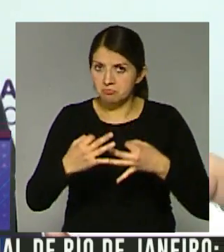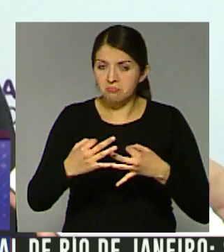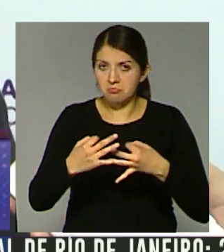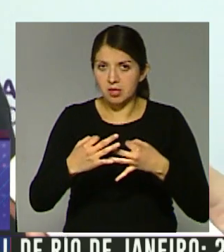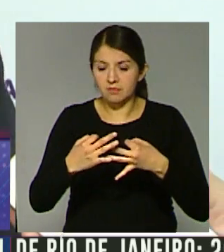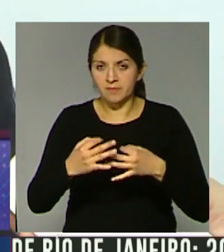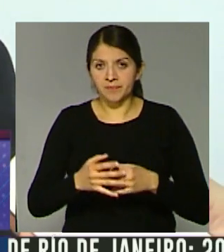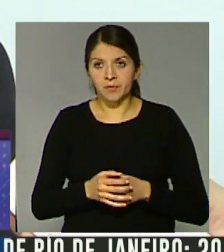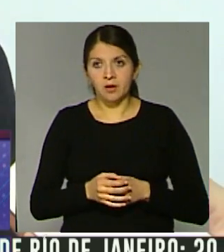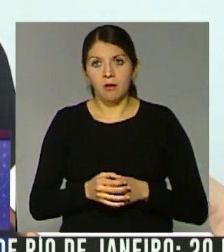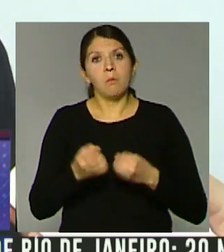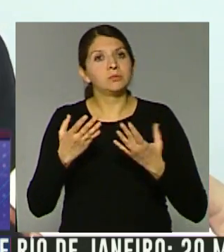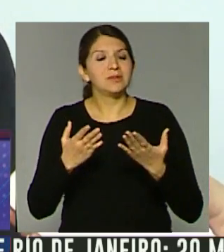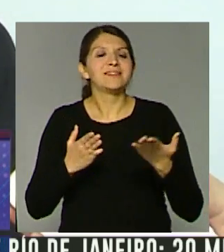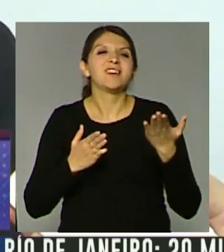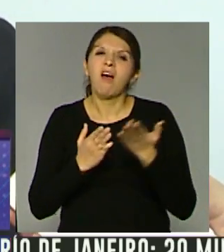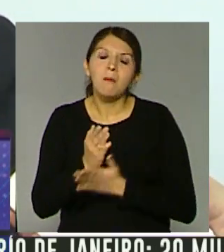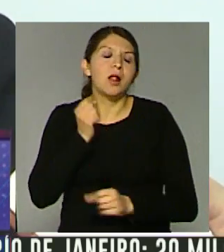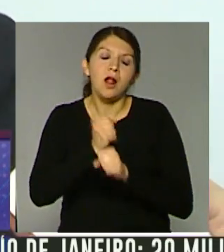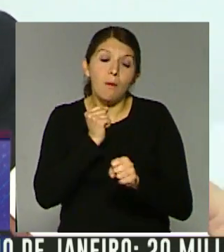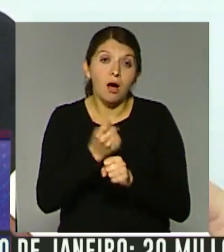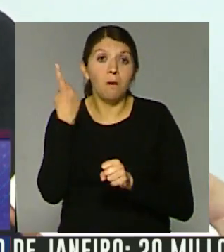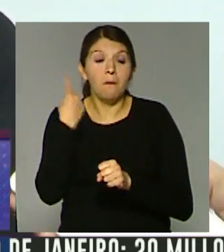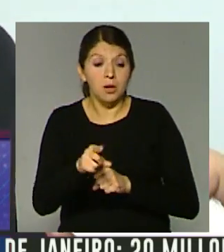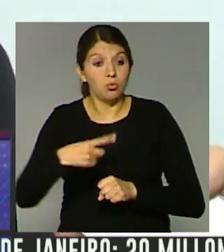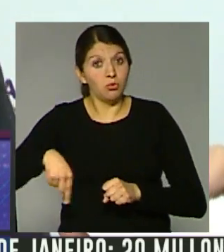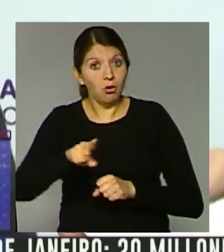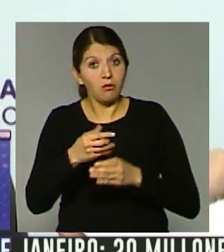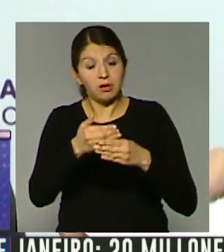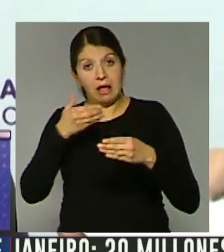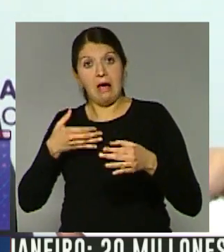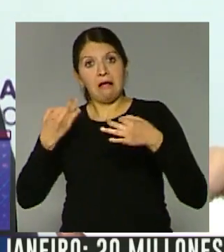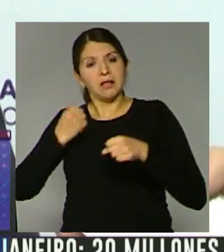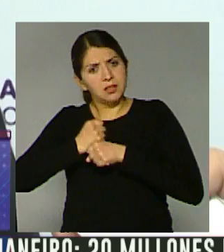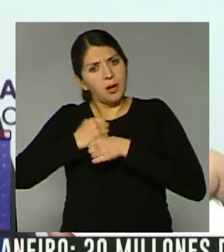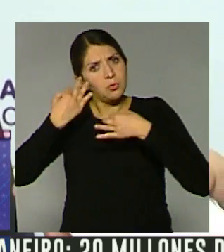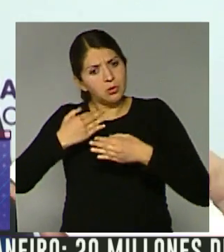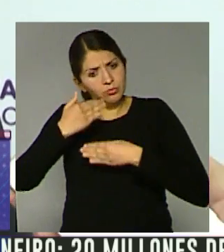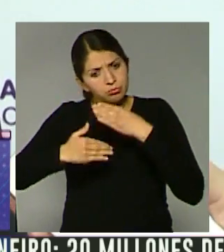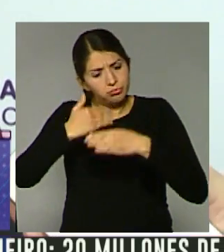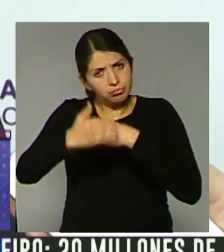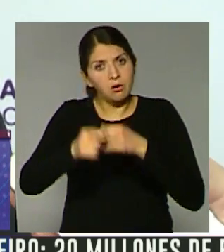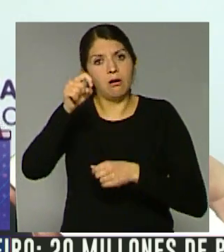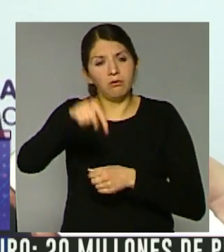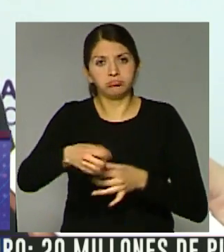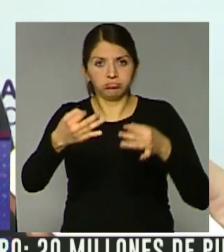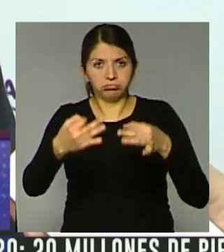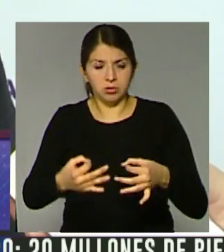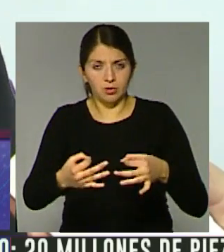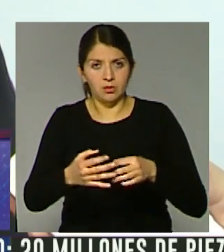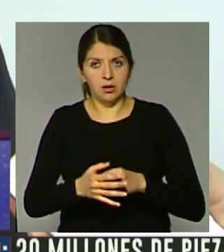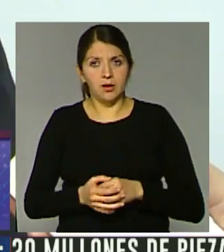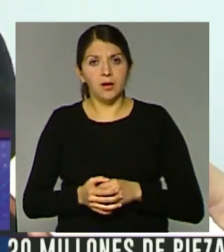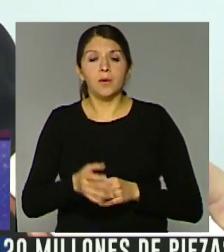porque siempre hay mucho para hacer, pero nos agarró el camino, digamos, no nos agarró como estábamos cuando llegamos y por eso hicimos, por